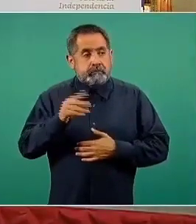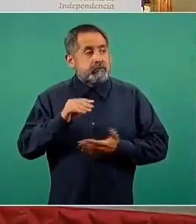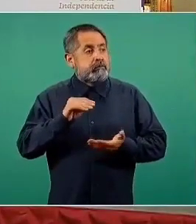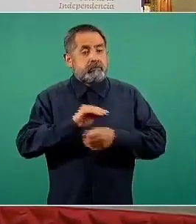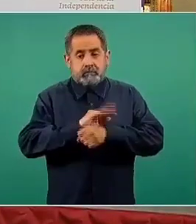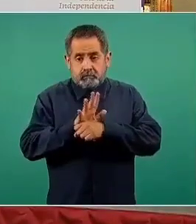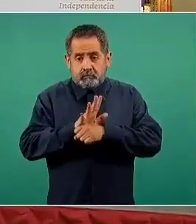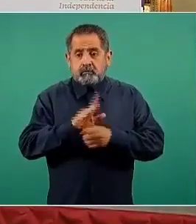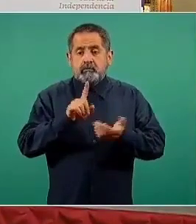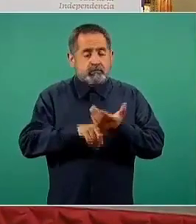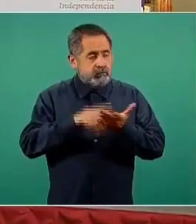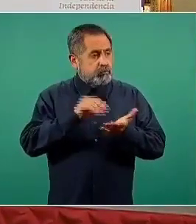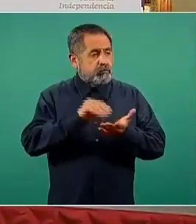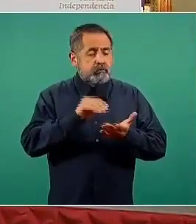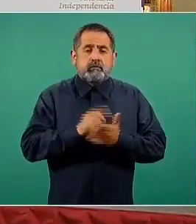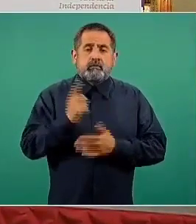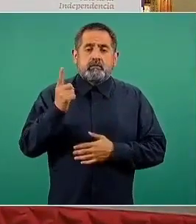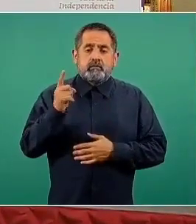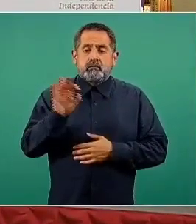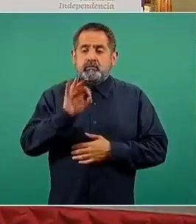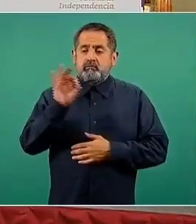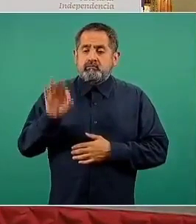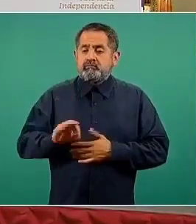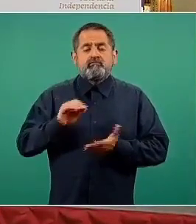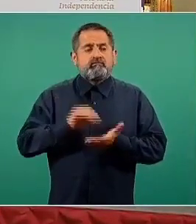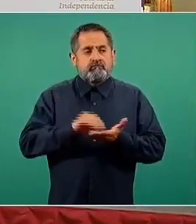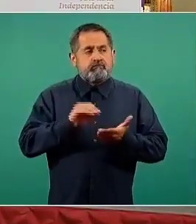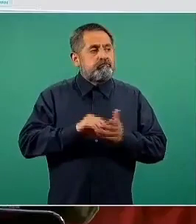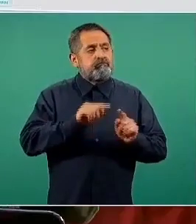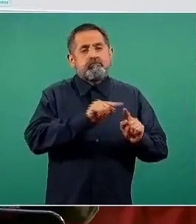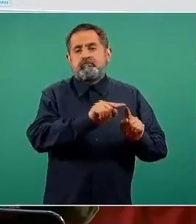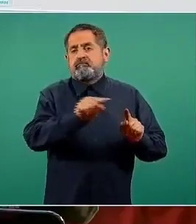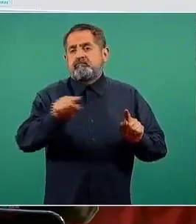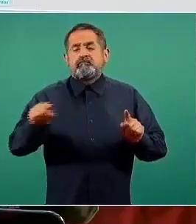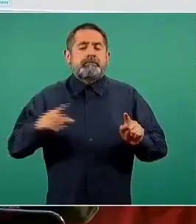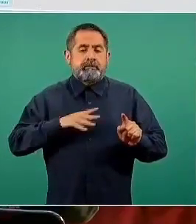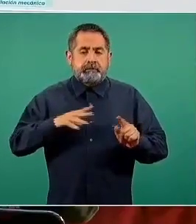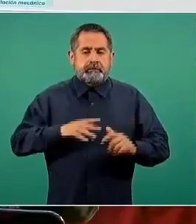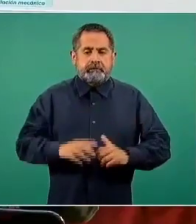epidemia, 1% son los casos activos. La siguiente.